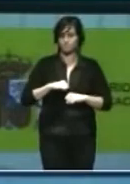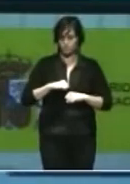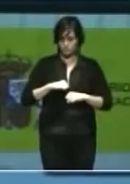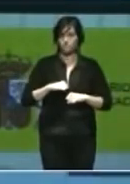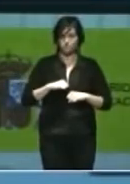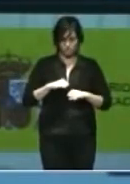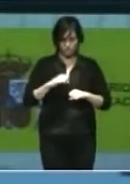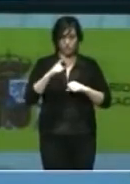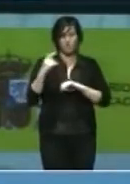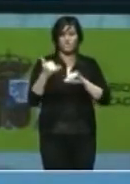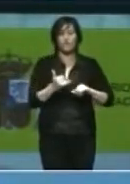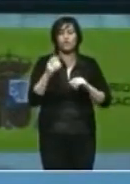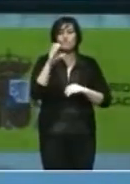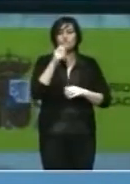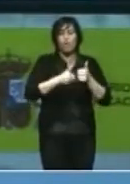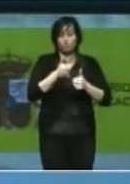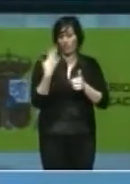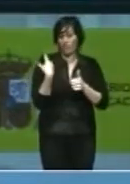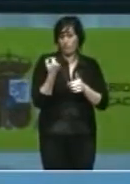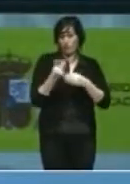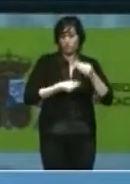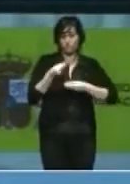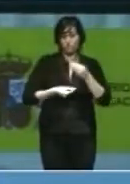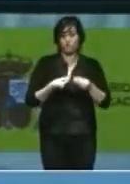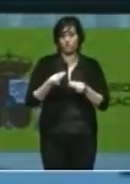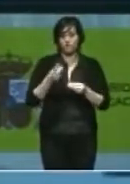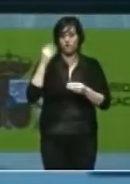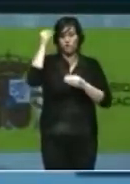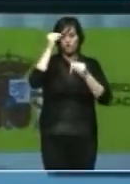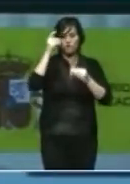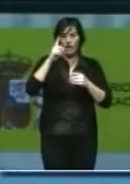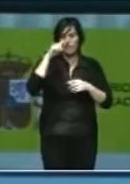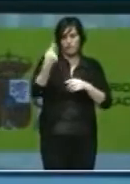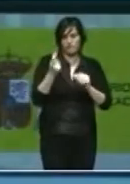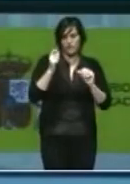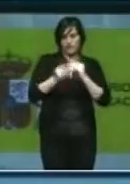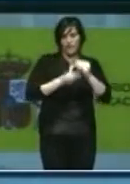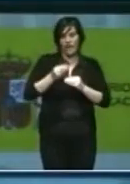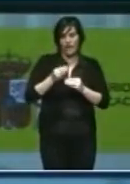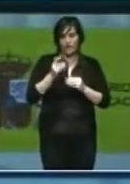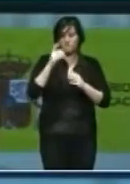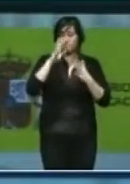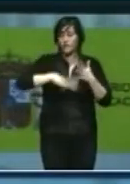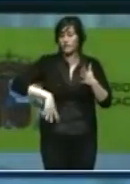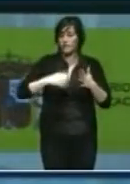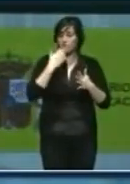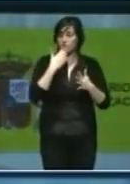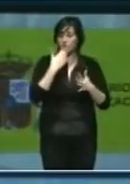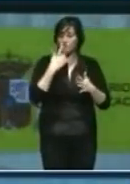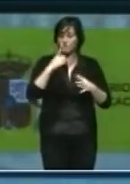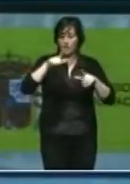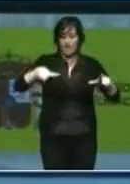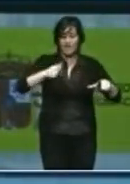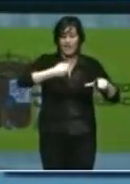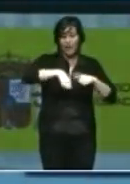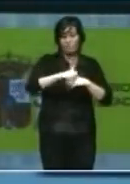un concurso recientemente realizado y que esperemos que se empiece en el año próximo en Barcelona, en el campus del Besós, en la desembocadura